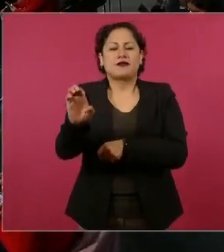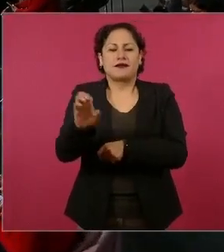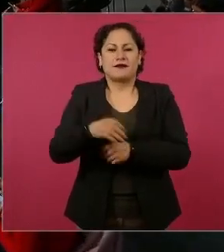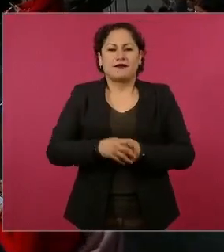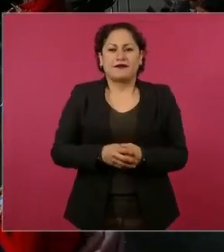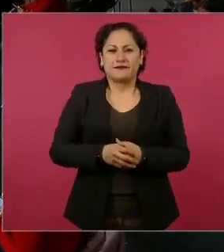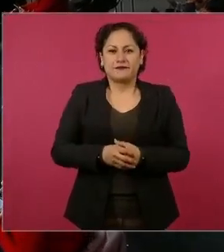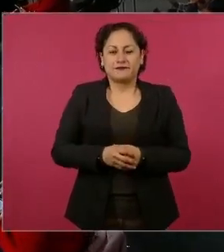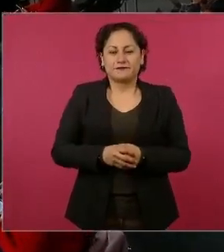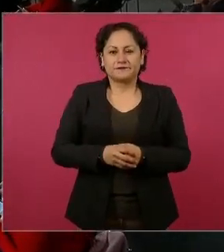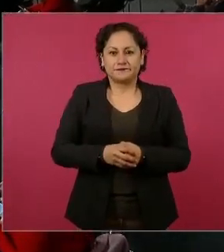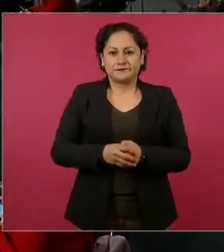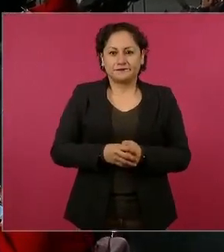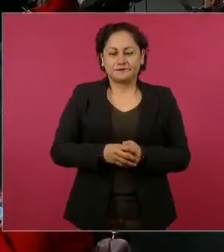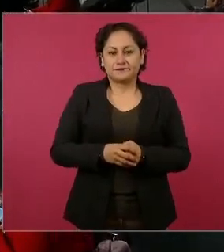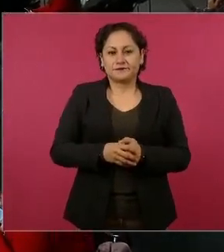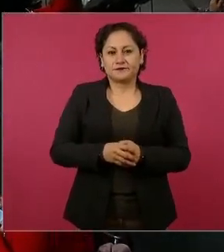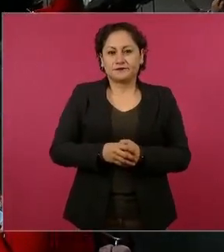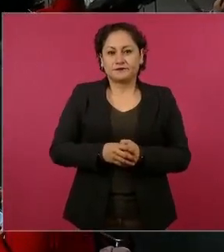Pero